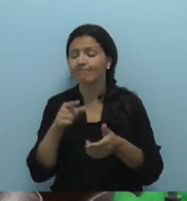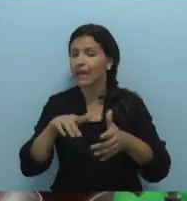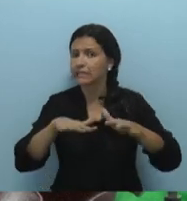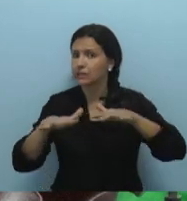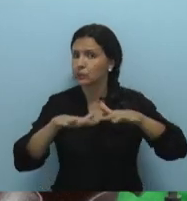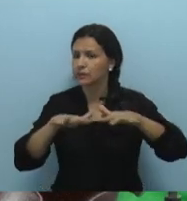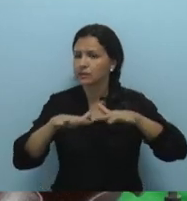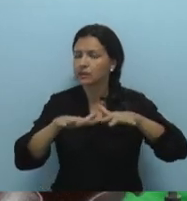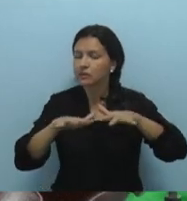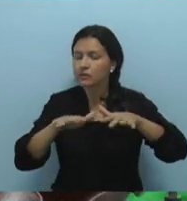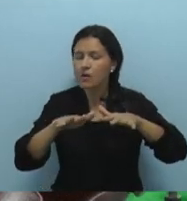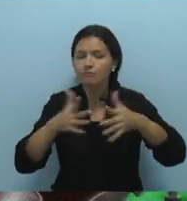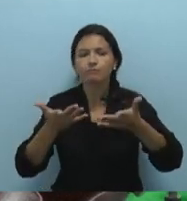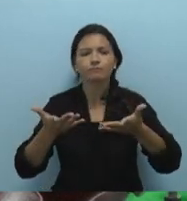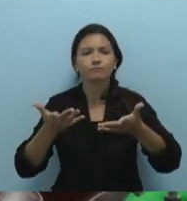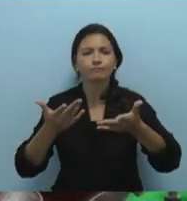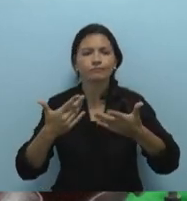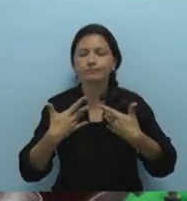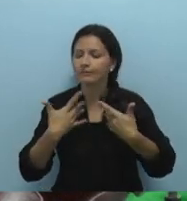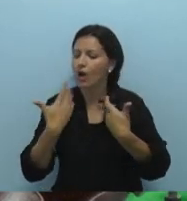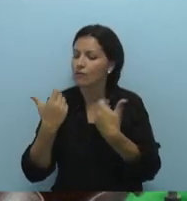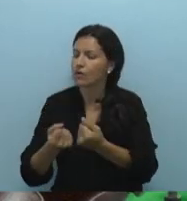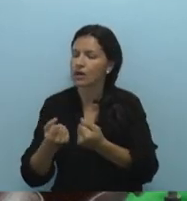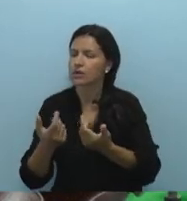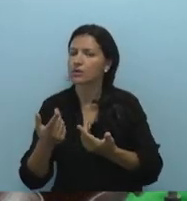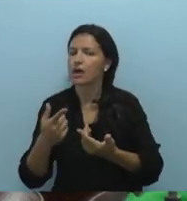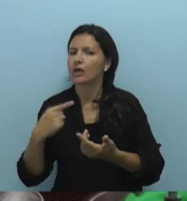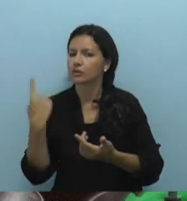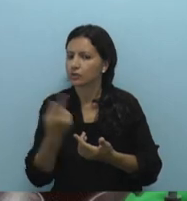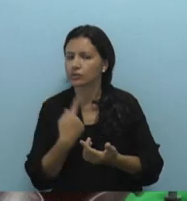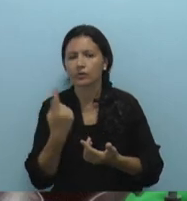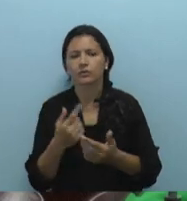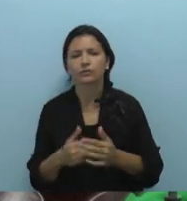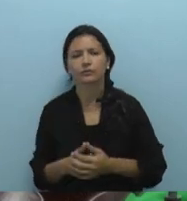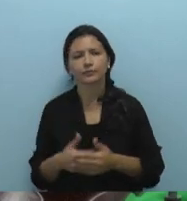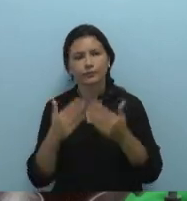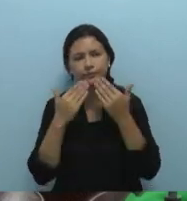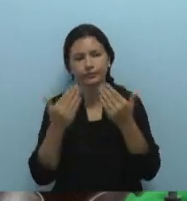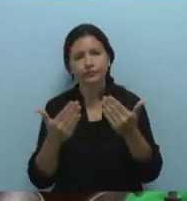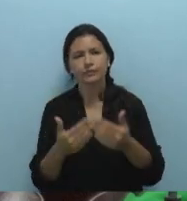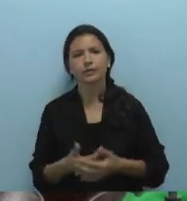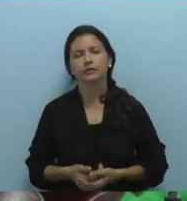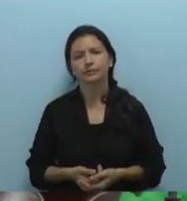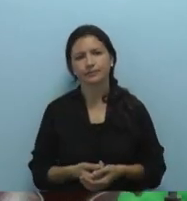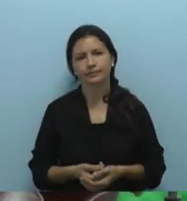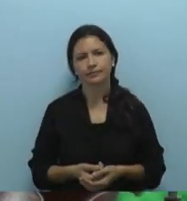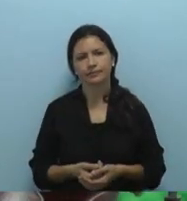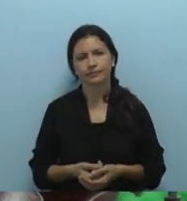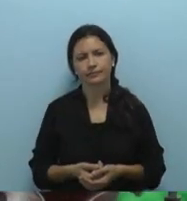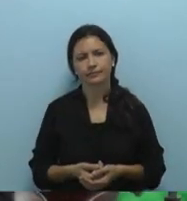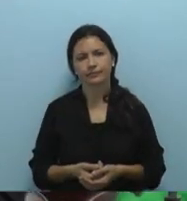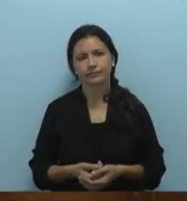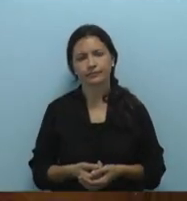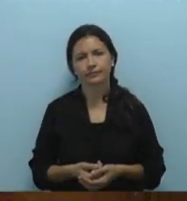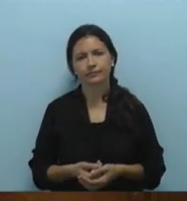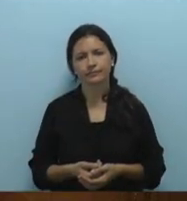situación y defenderlo desde las convicciones de cada uno. Muchas gracias, señora Presidenta. Muy bien,